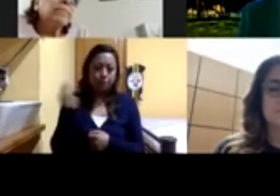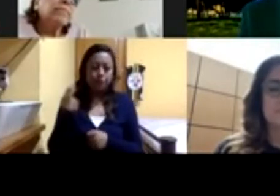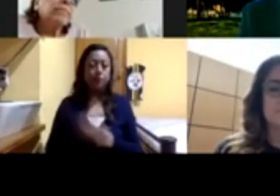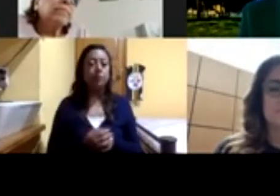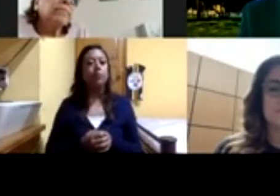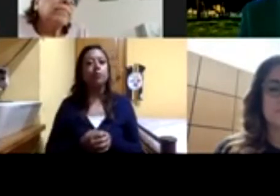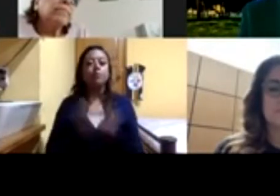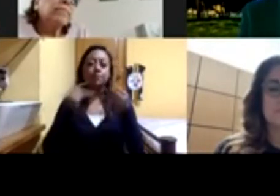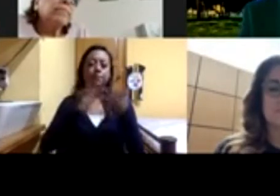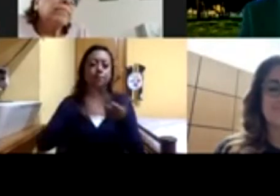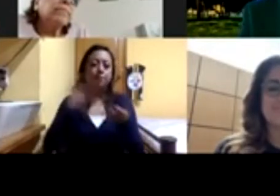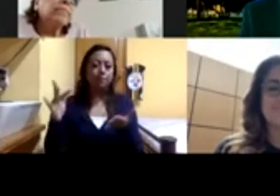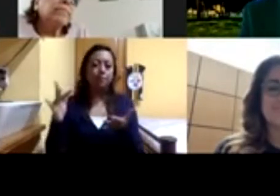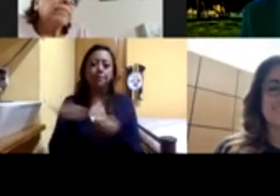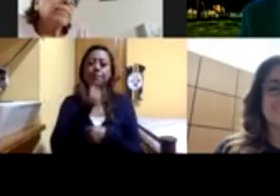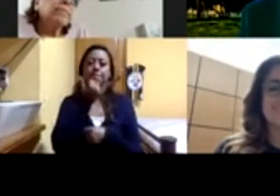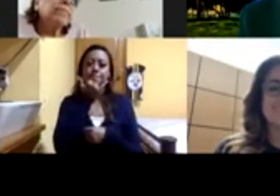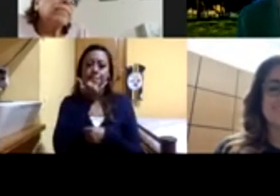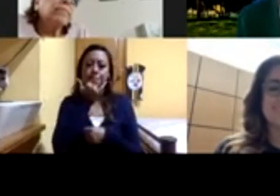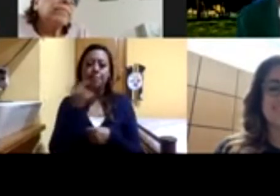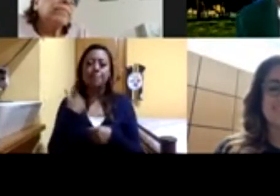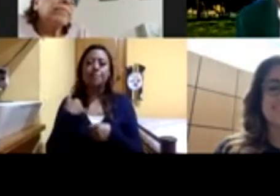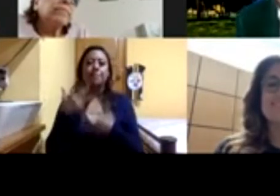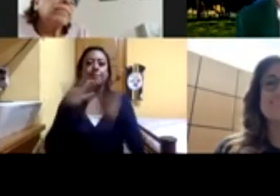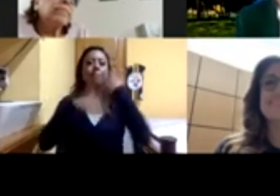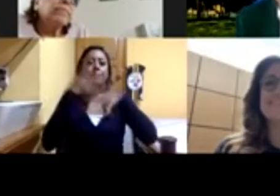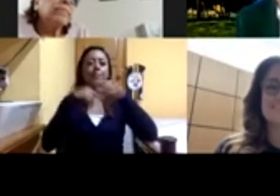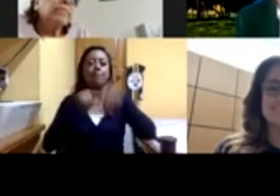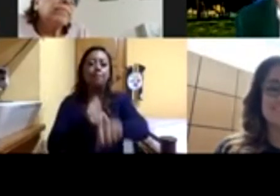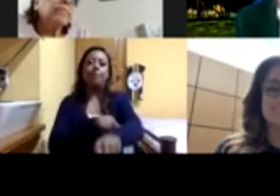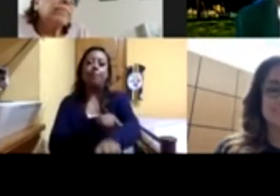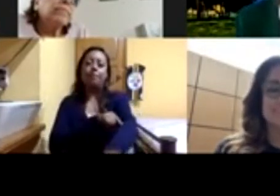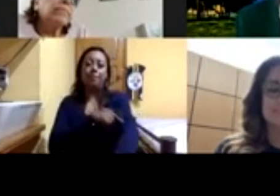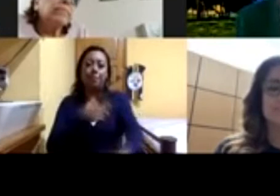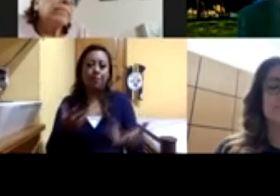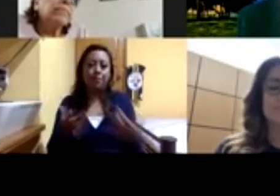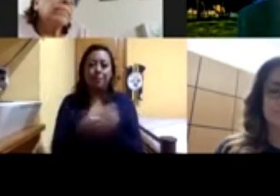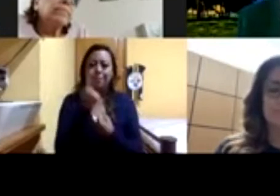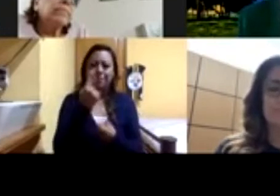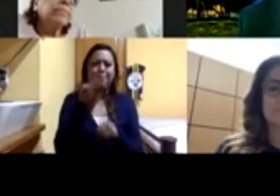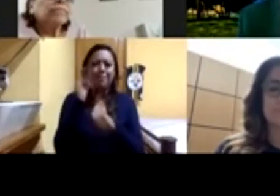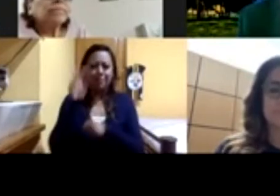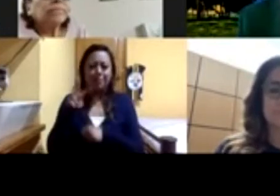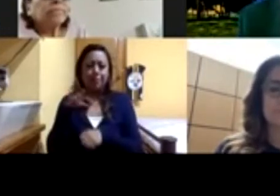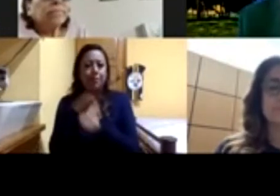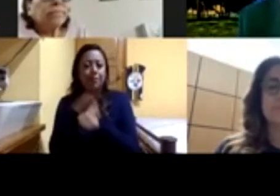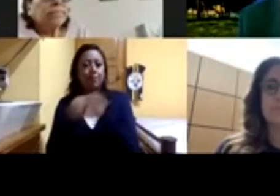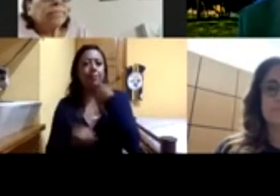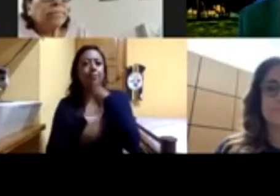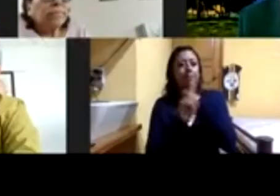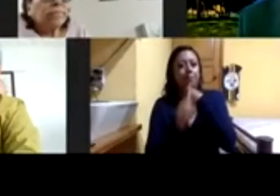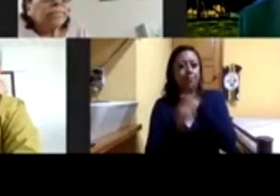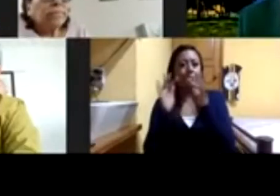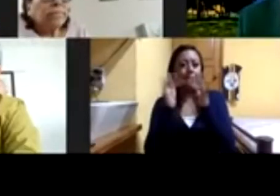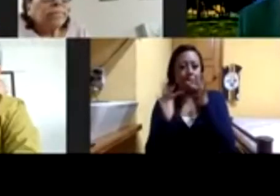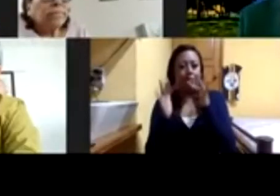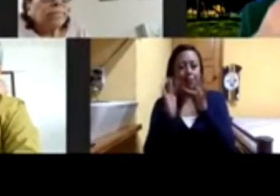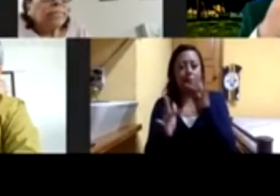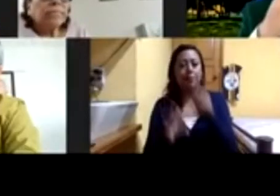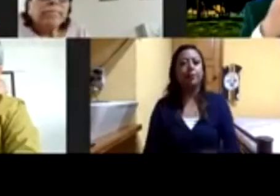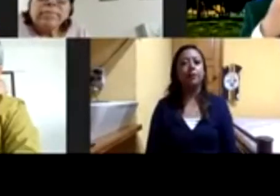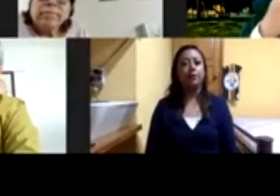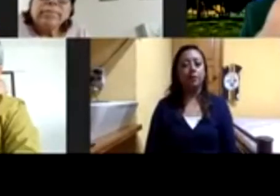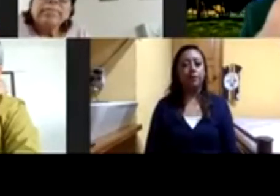una disculpa, no prolongo más mi intervención porque estoy teniendo algunos problemas de señal.